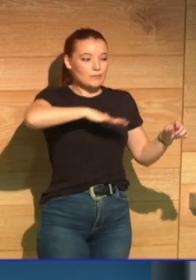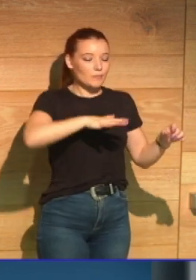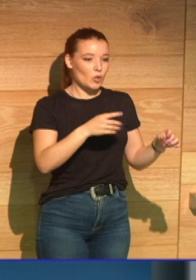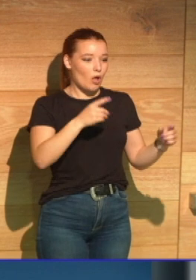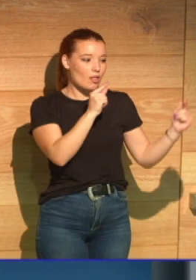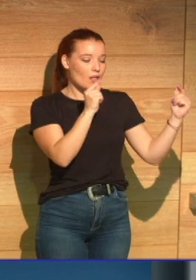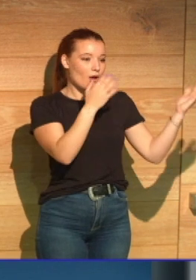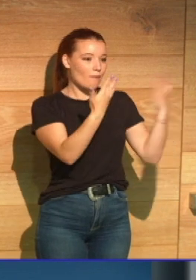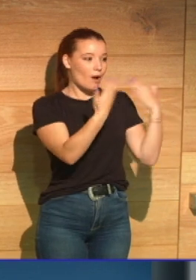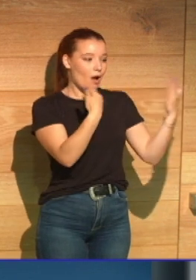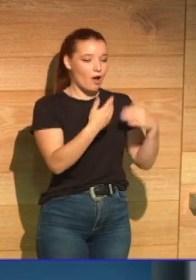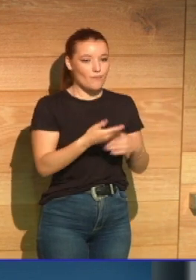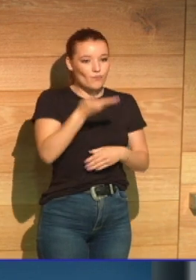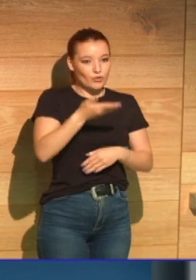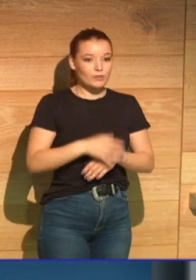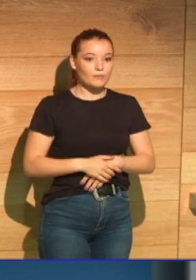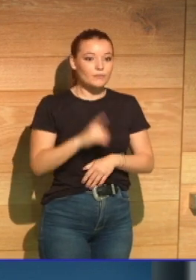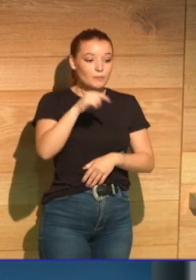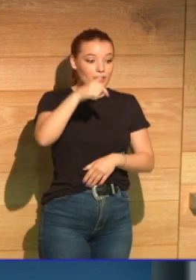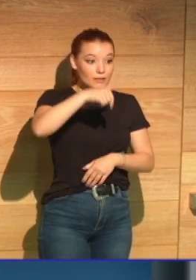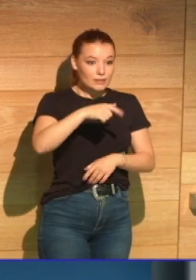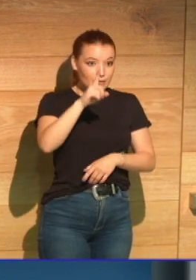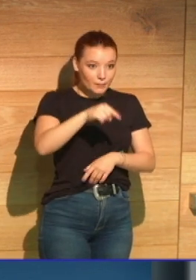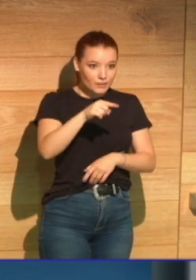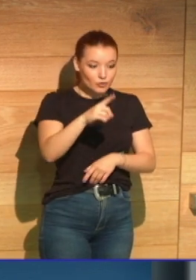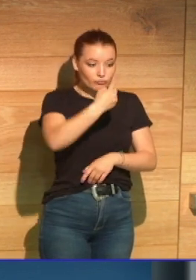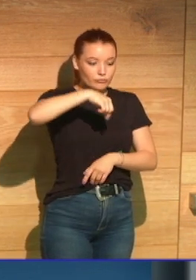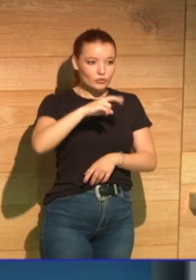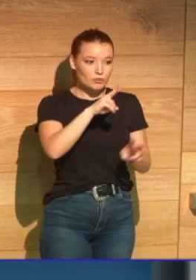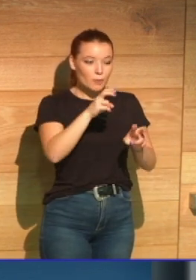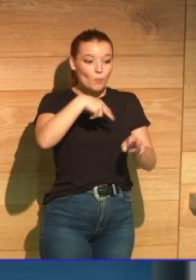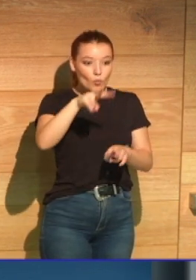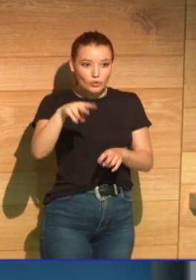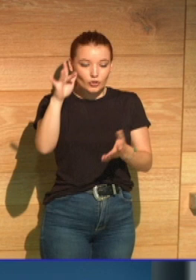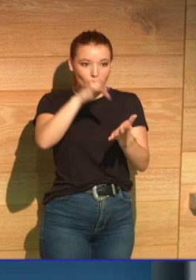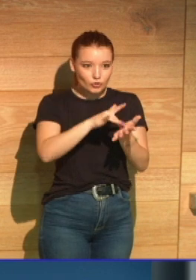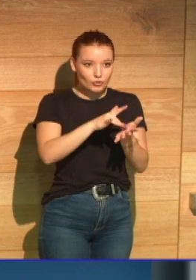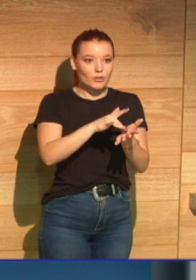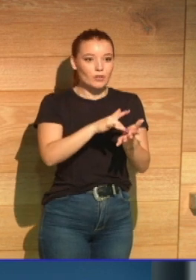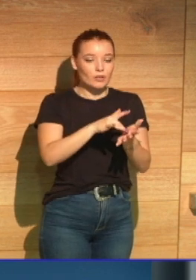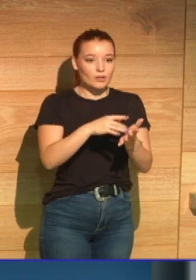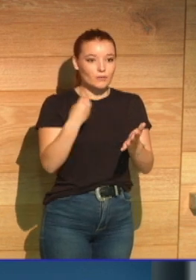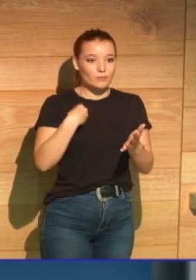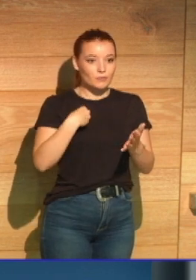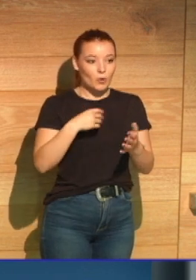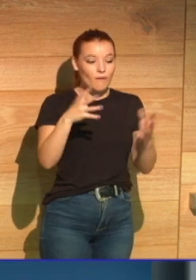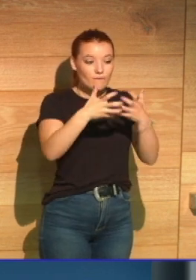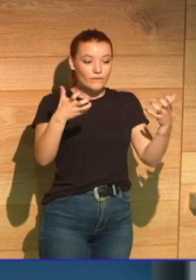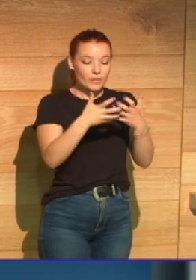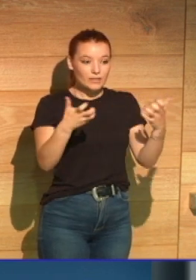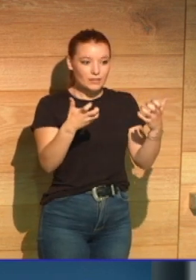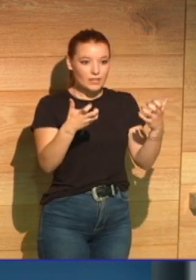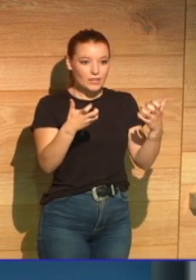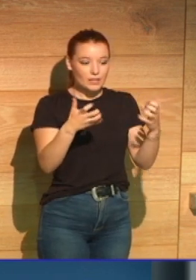celebrando además justo en este mes donde hablamos de los museos y con esta frase que el ICOM nos invita a reflexionar, que es recuperar